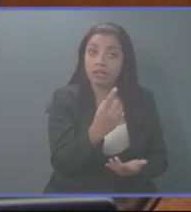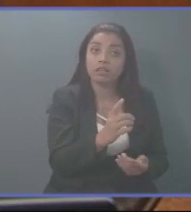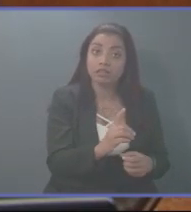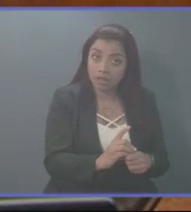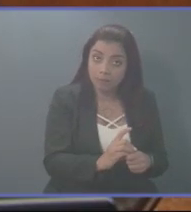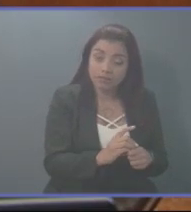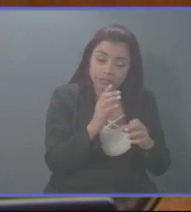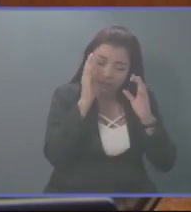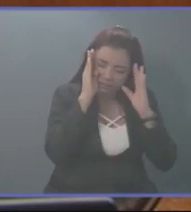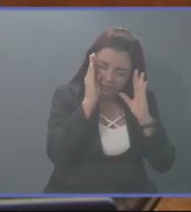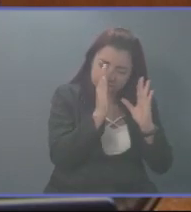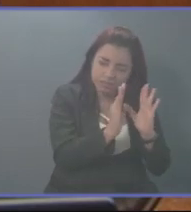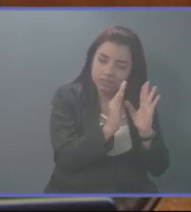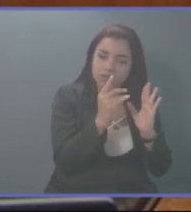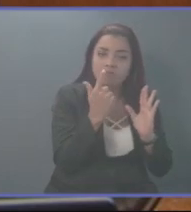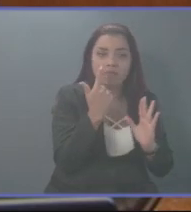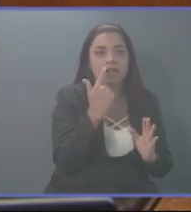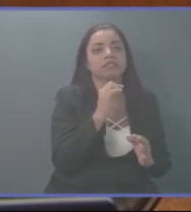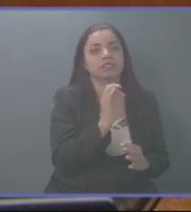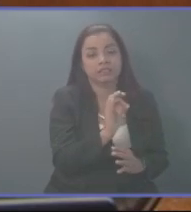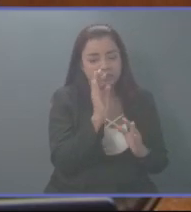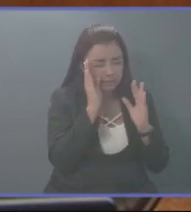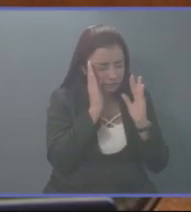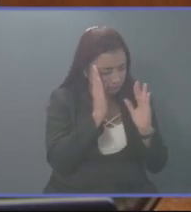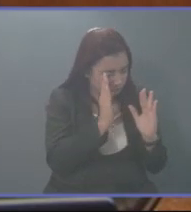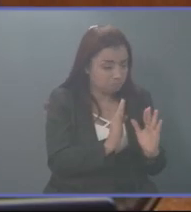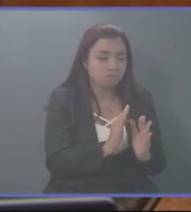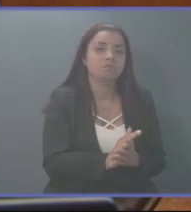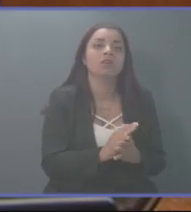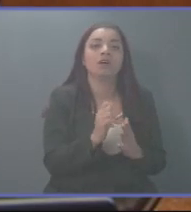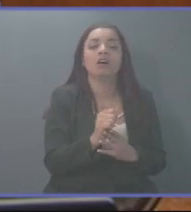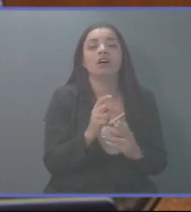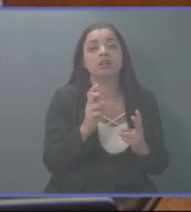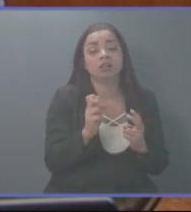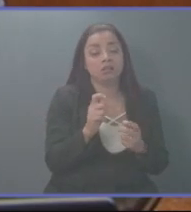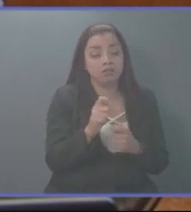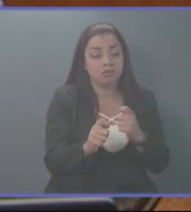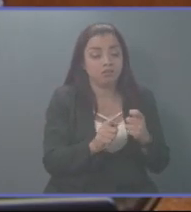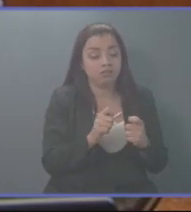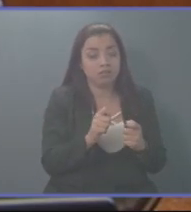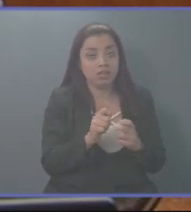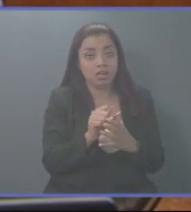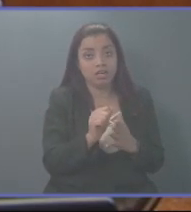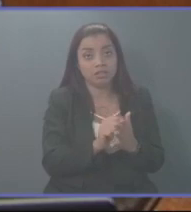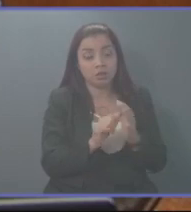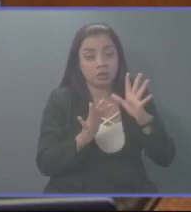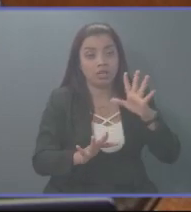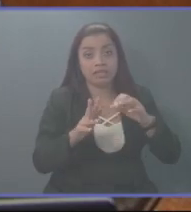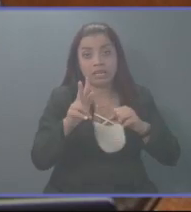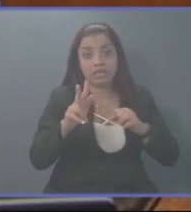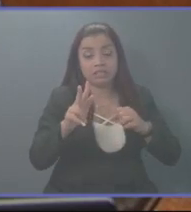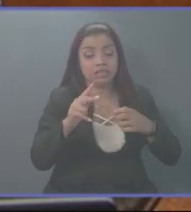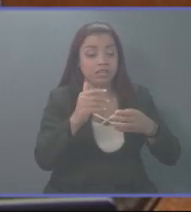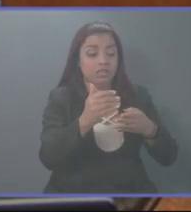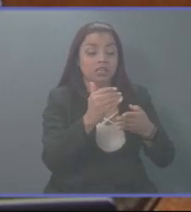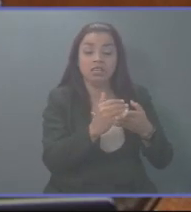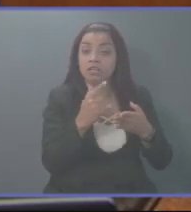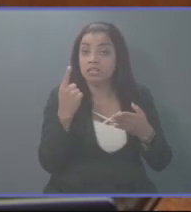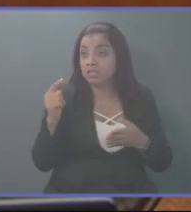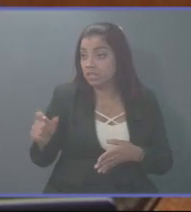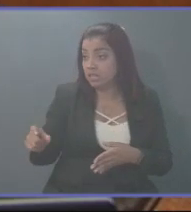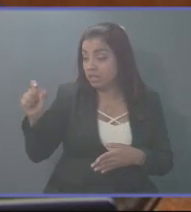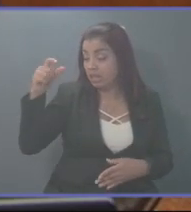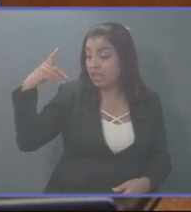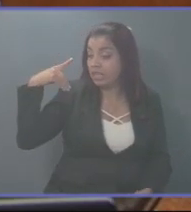Protección especializada, artículo 13. La dirección, en coordinación con las entidades correspondientes,